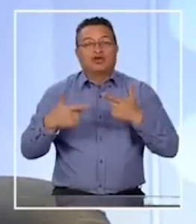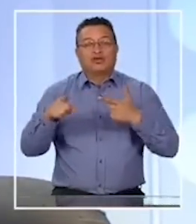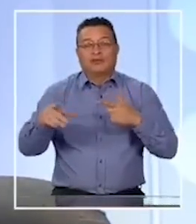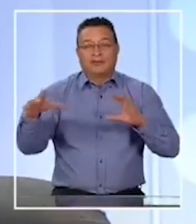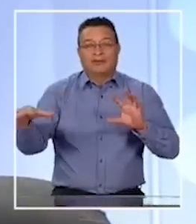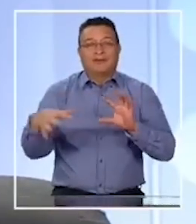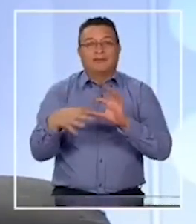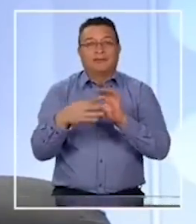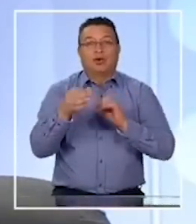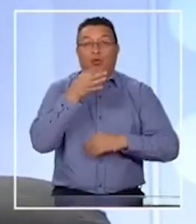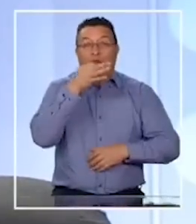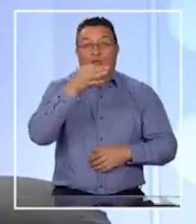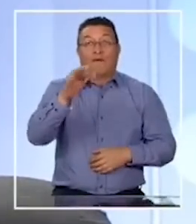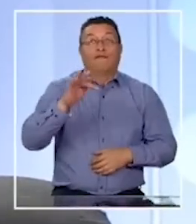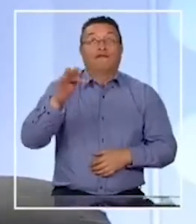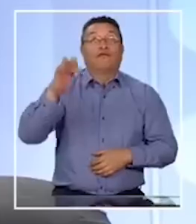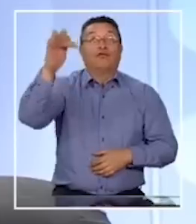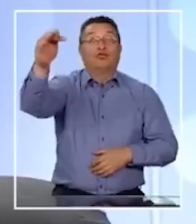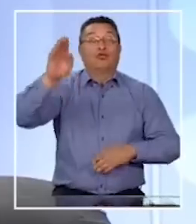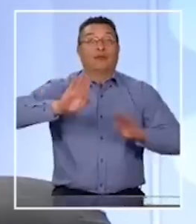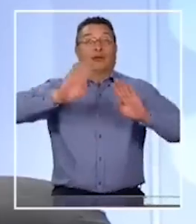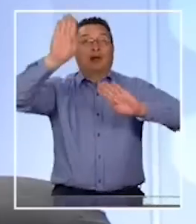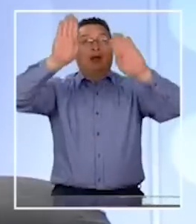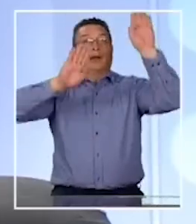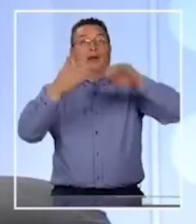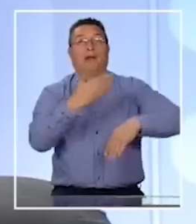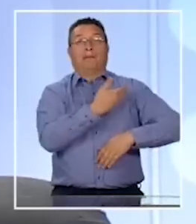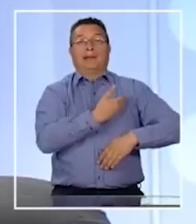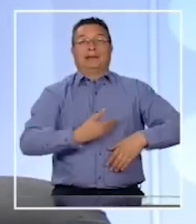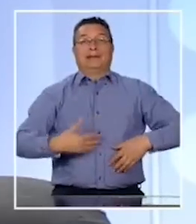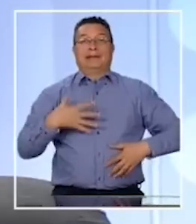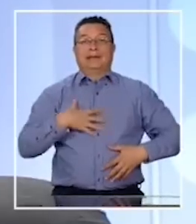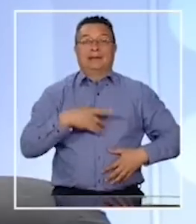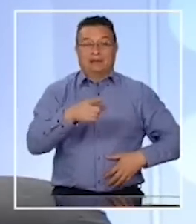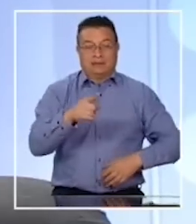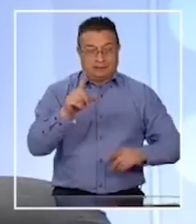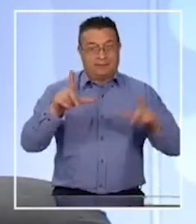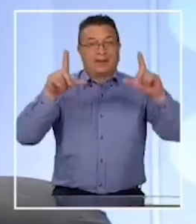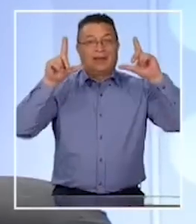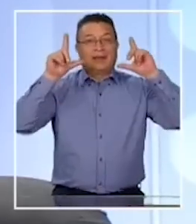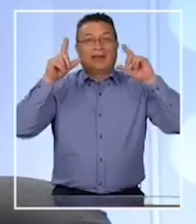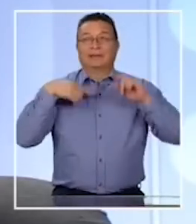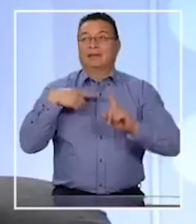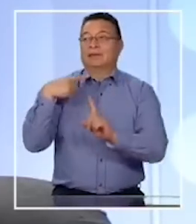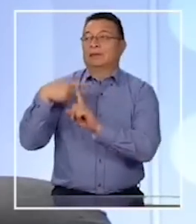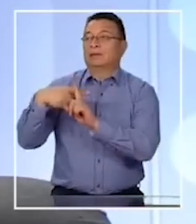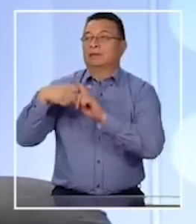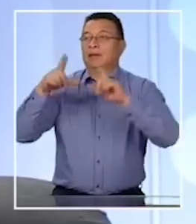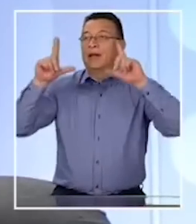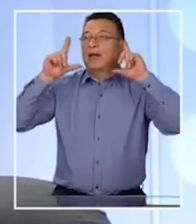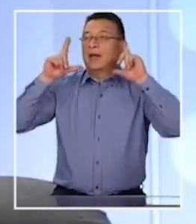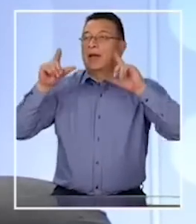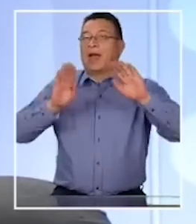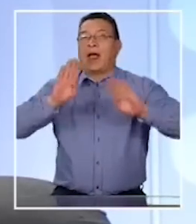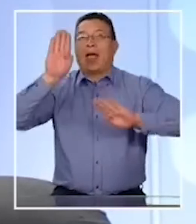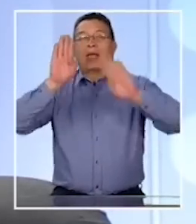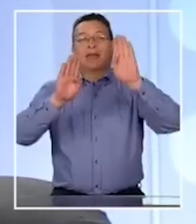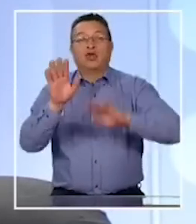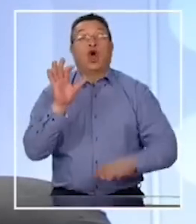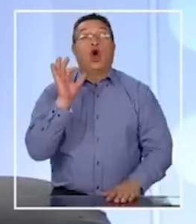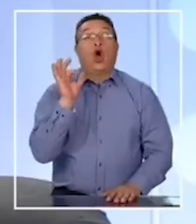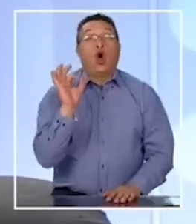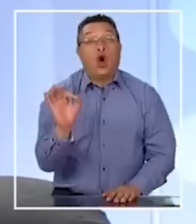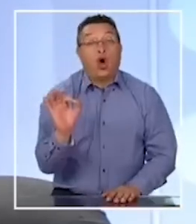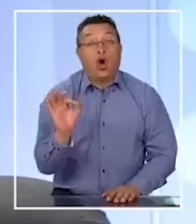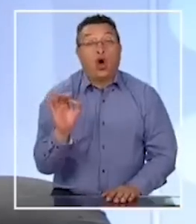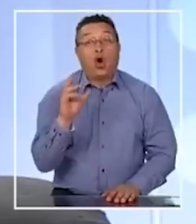hermanado de un eventual candidatura presidencial entonces digan bueno el señor Carter está abonando su candidatura o está poniendo